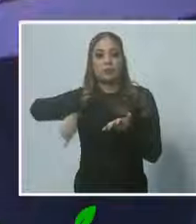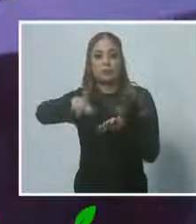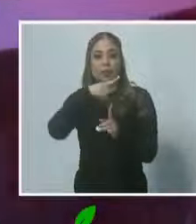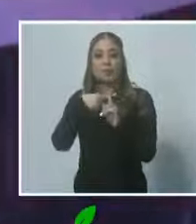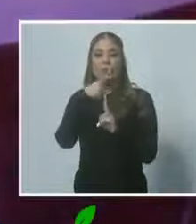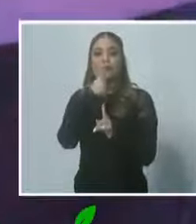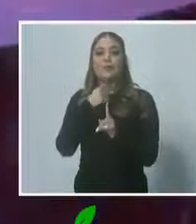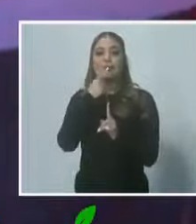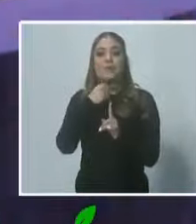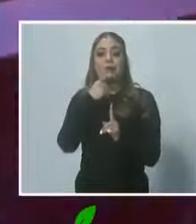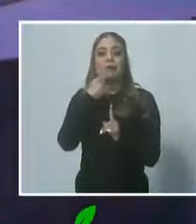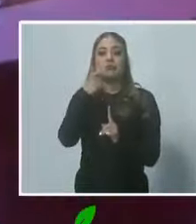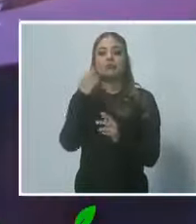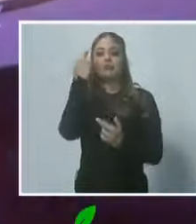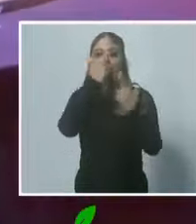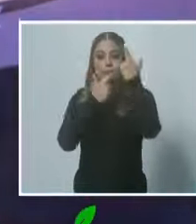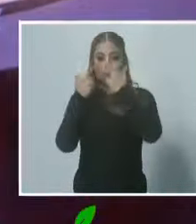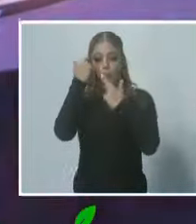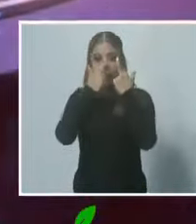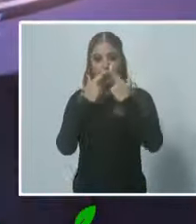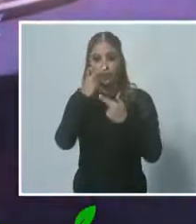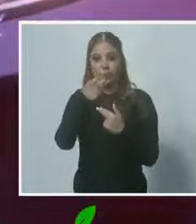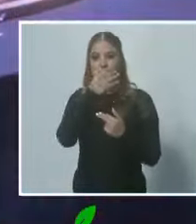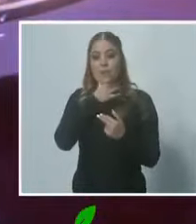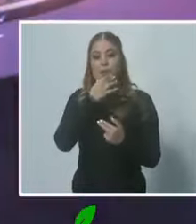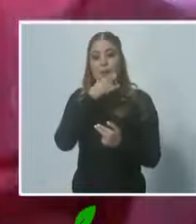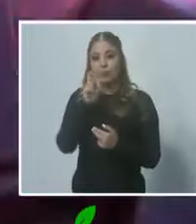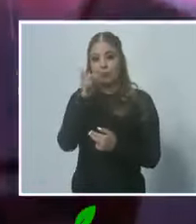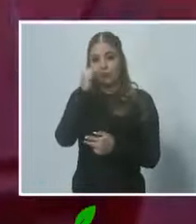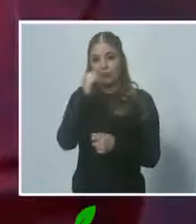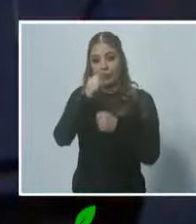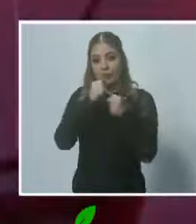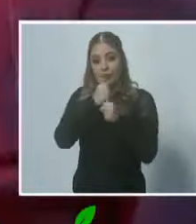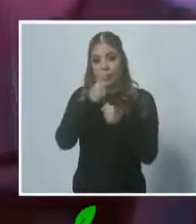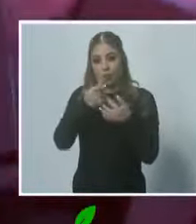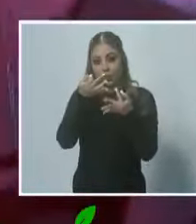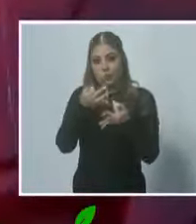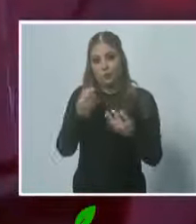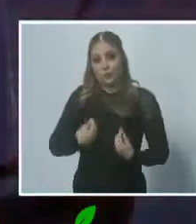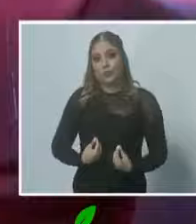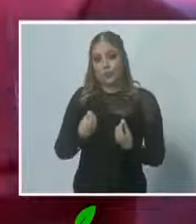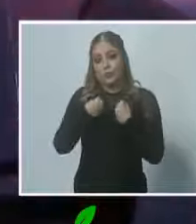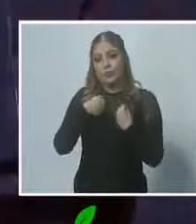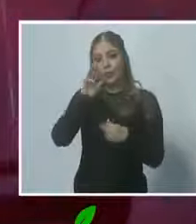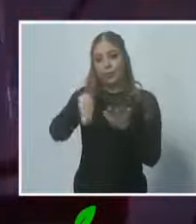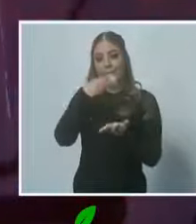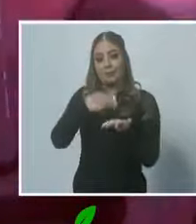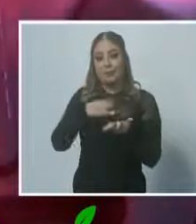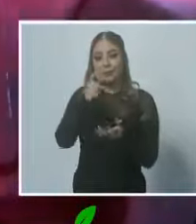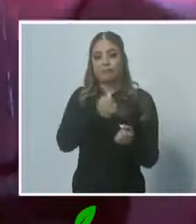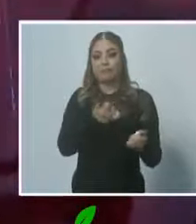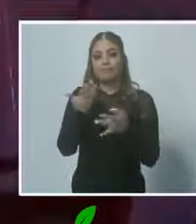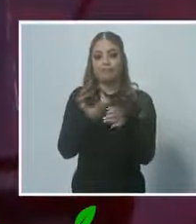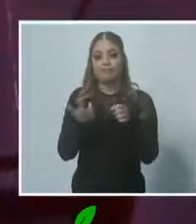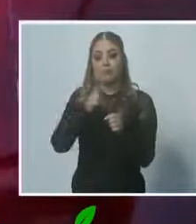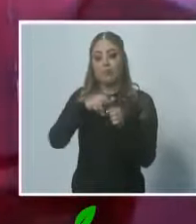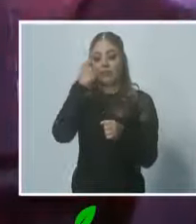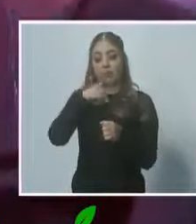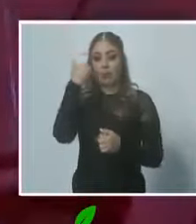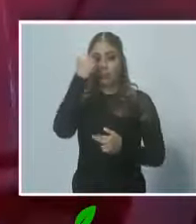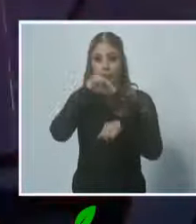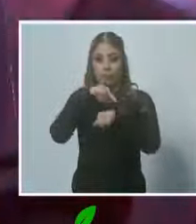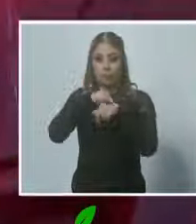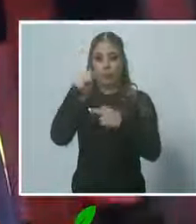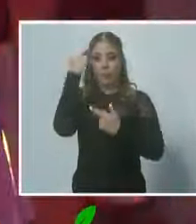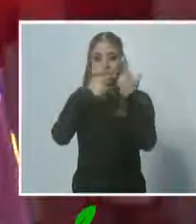Los paramédicos revisaron al lesionado de 39 años, originario de Matamoros, y lo llevaron a un hospital para su atención médica, pues